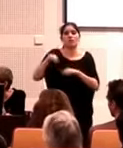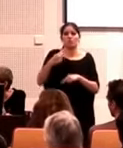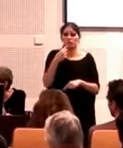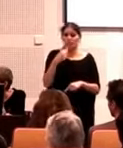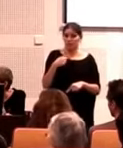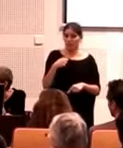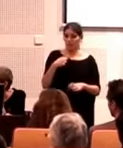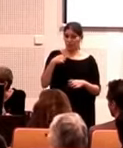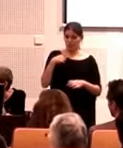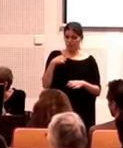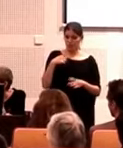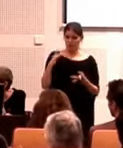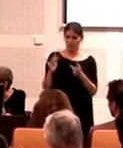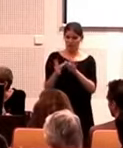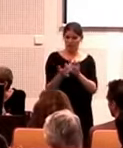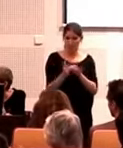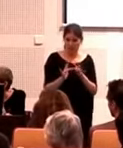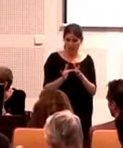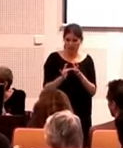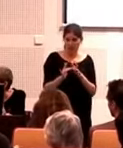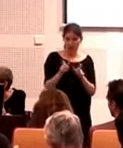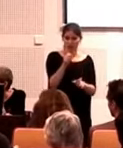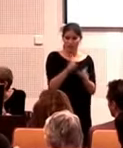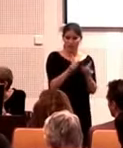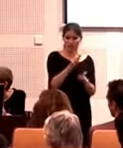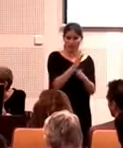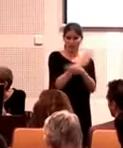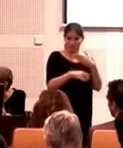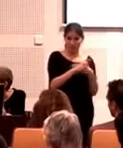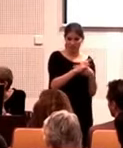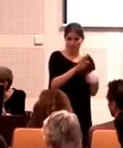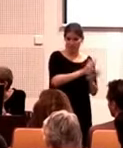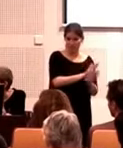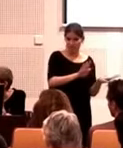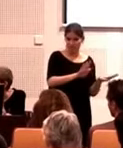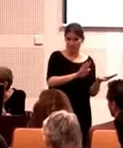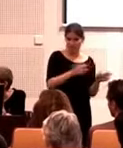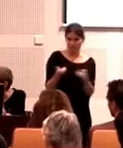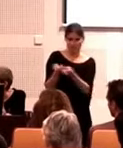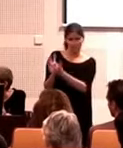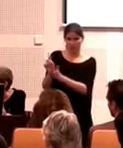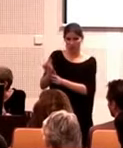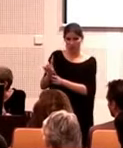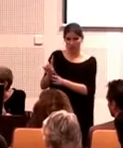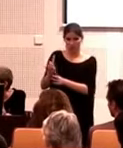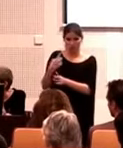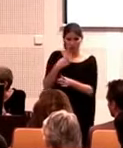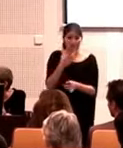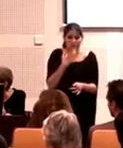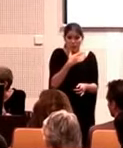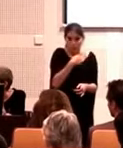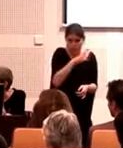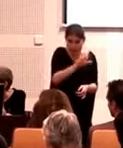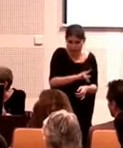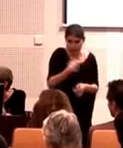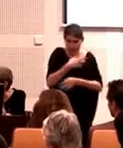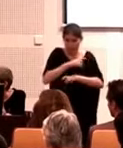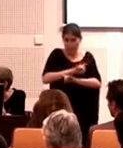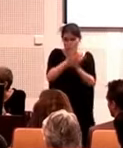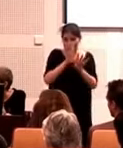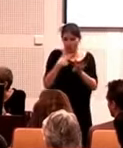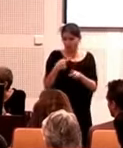tengo que relacionar con personas también con discapacidad? Me relacionaré si me gustan, si no, ¿por qué?